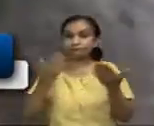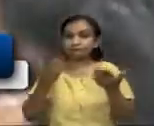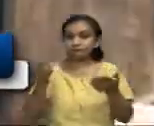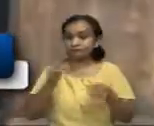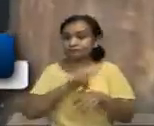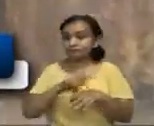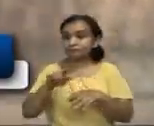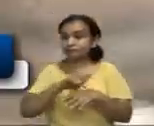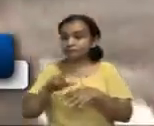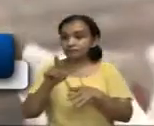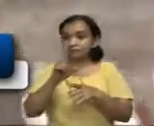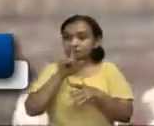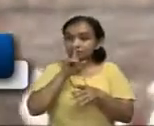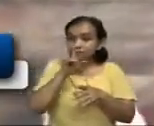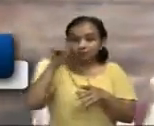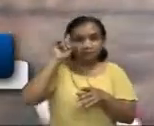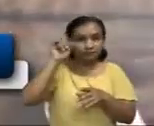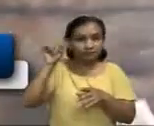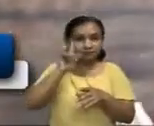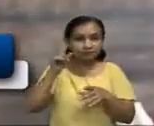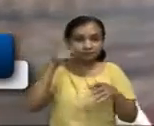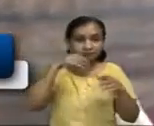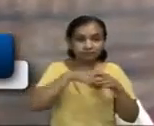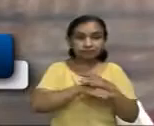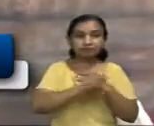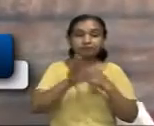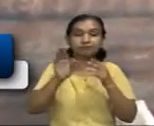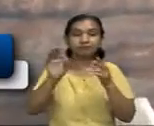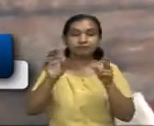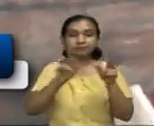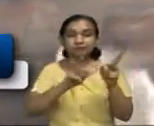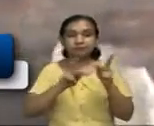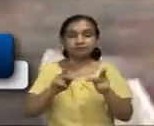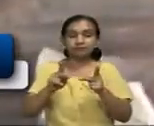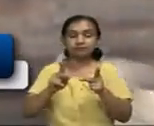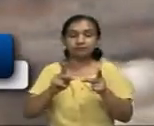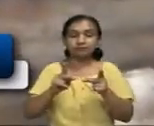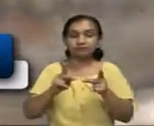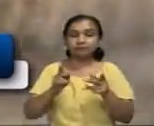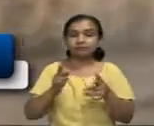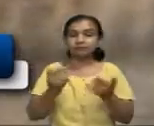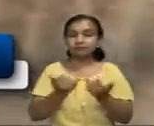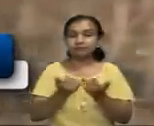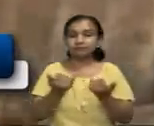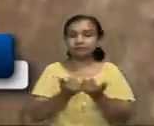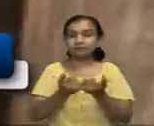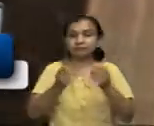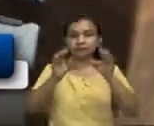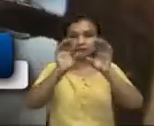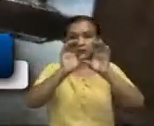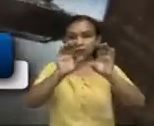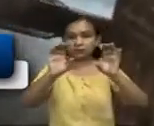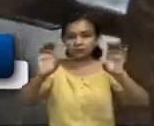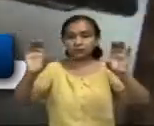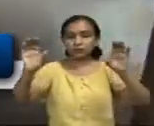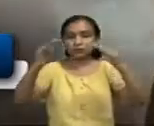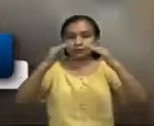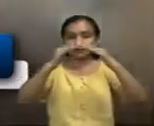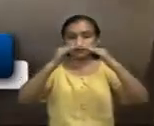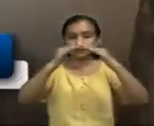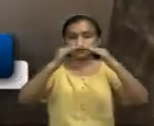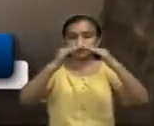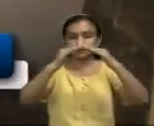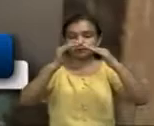busca los lugares impensados. Hemos encontrado criaderos a veces en los canales, y nosotros hacemos para desaguar, en teoría,